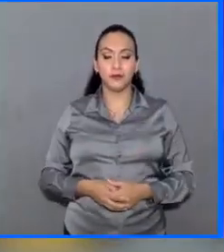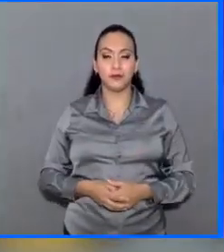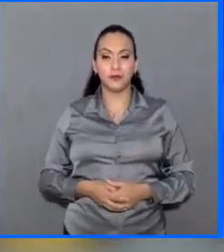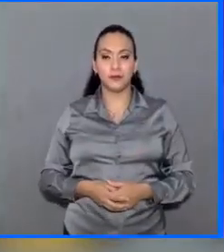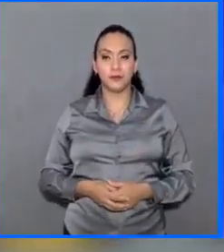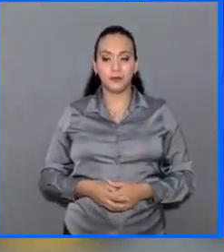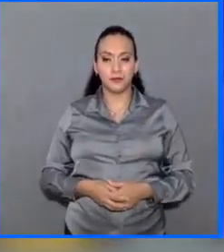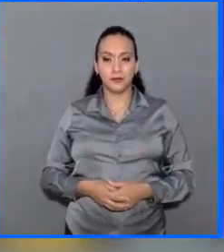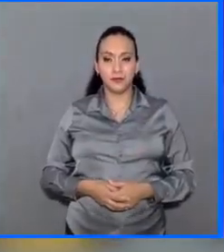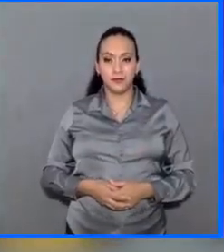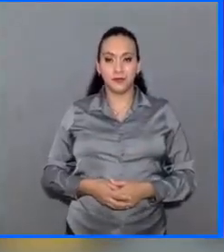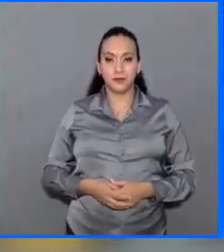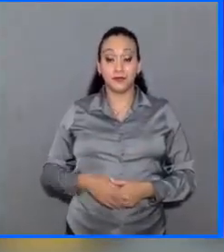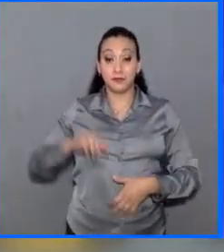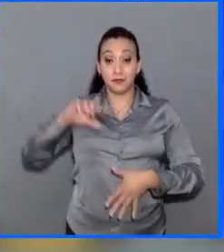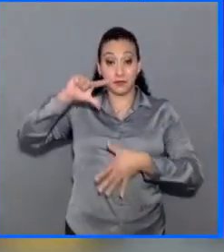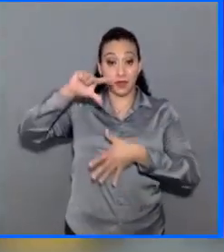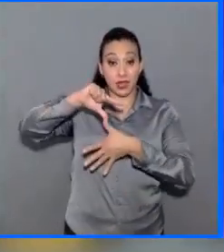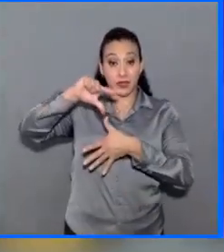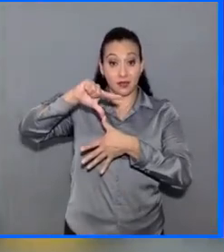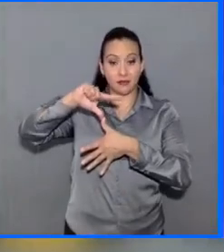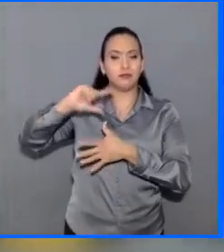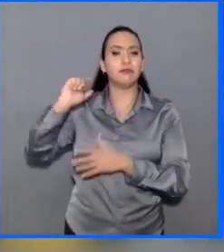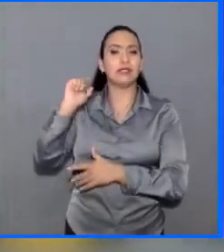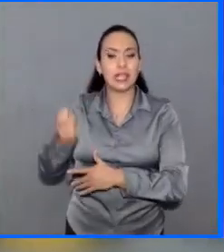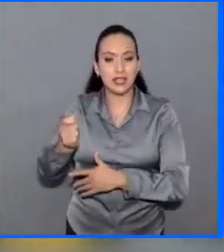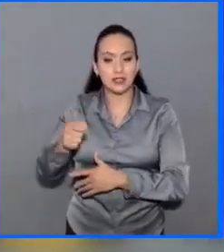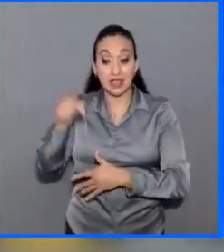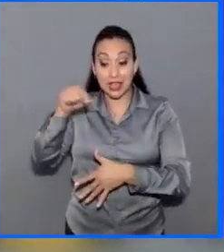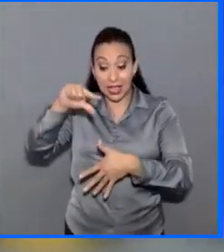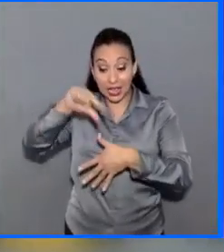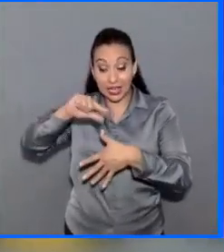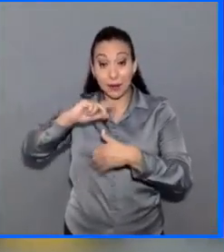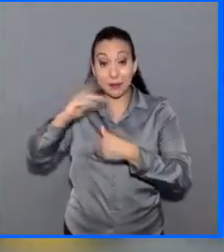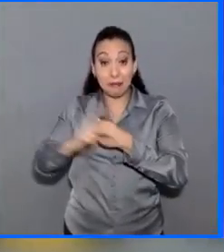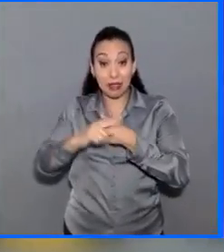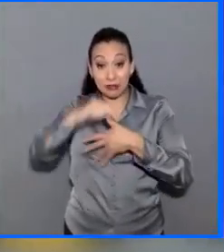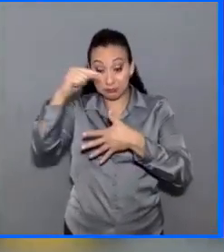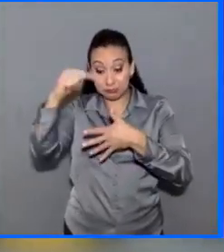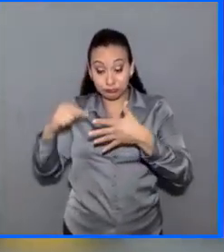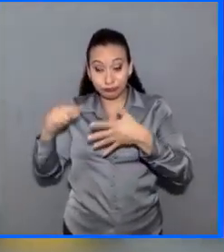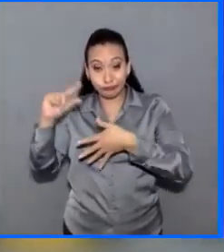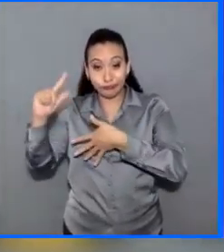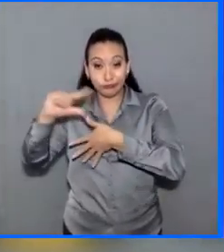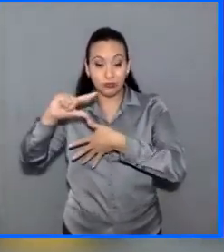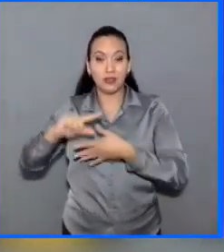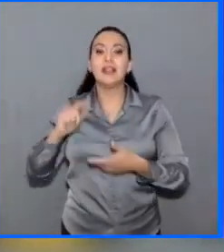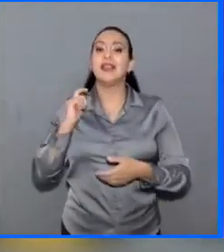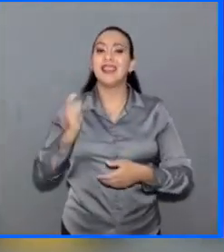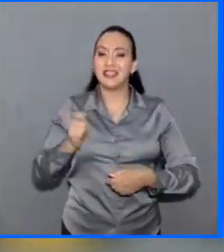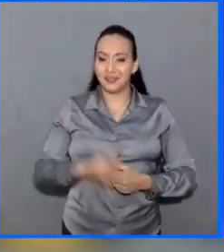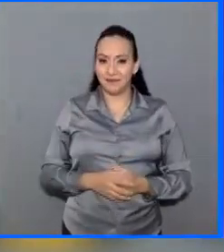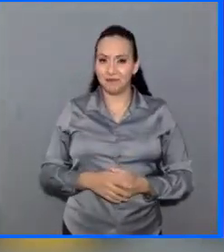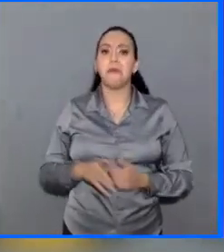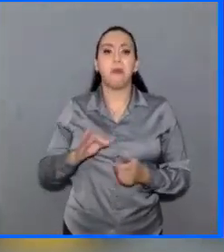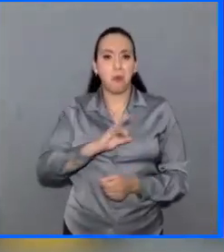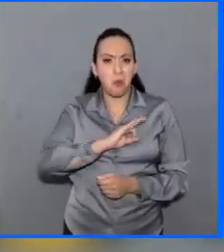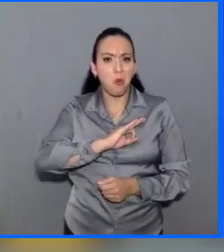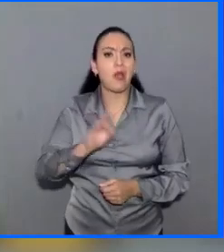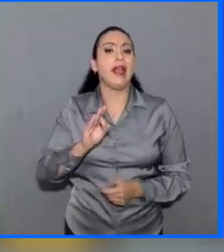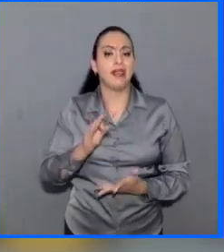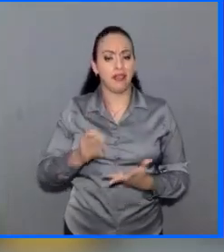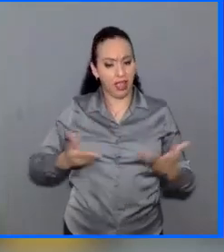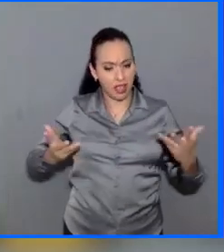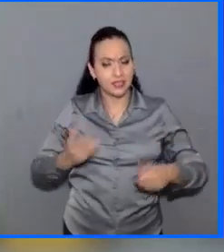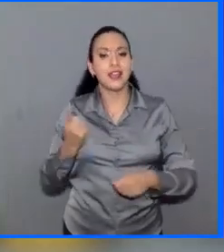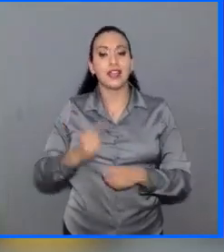América Latina es la única región que en este momento, en términos prácticos, tiene la posibilidad tangible de avanzar